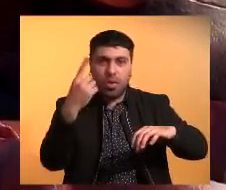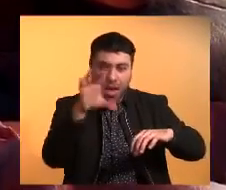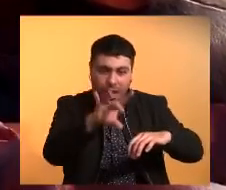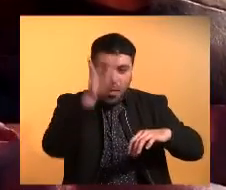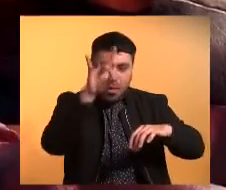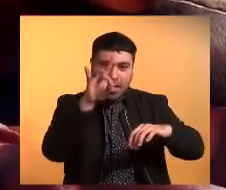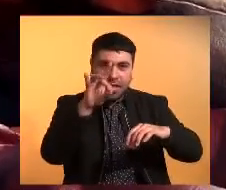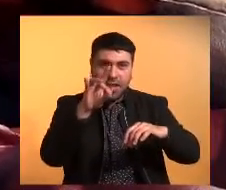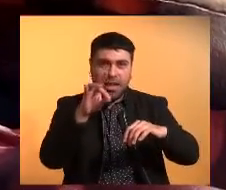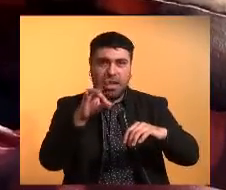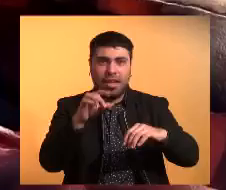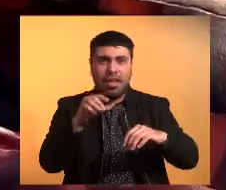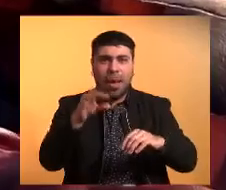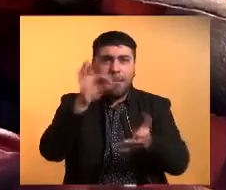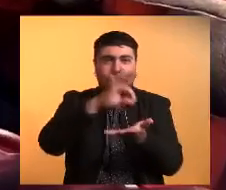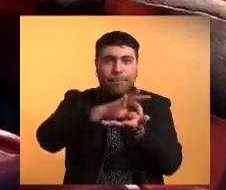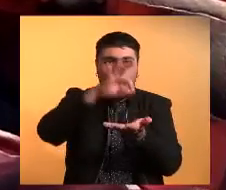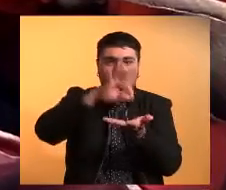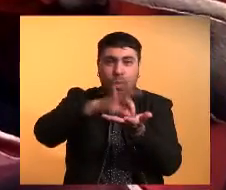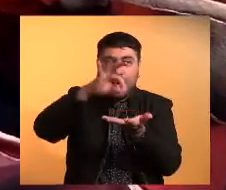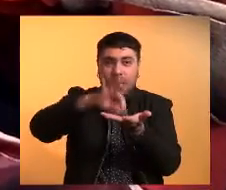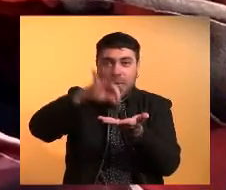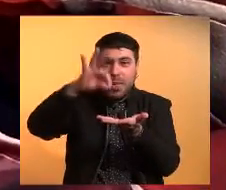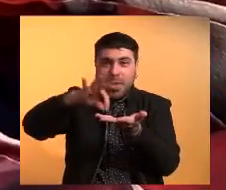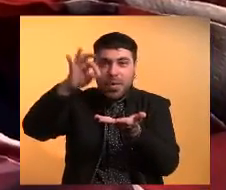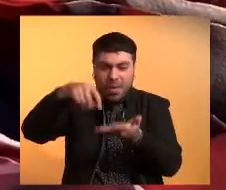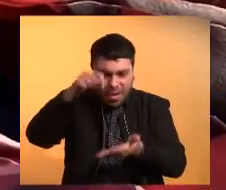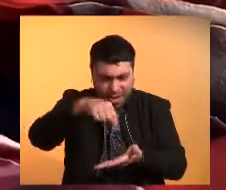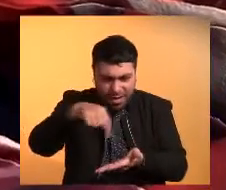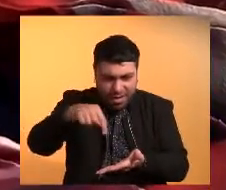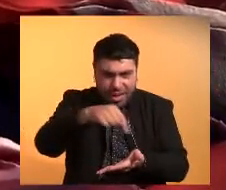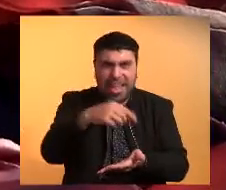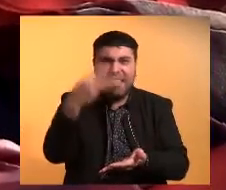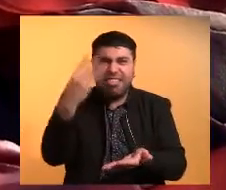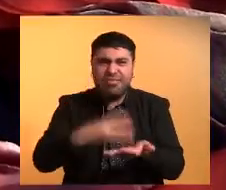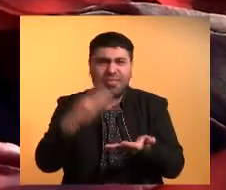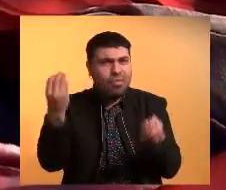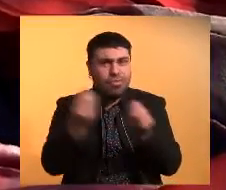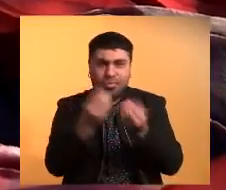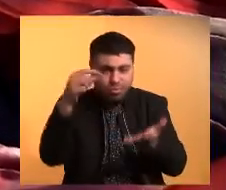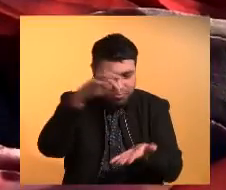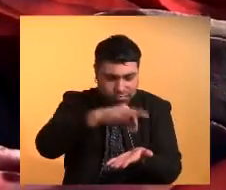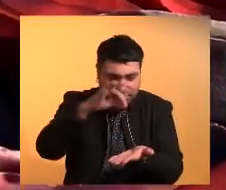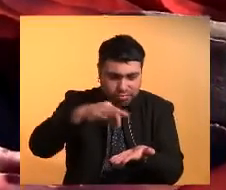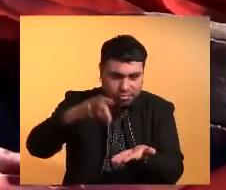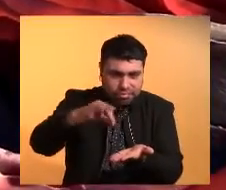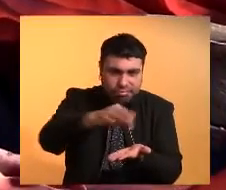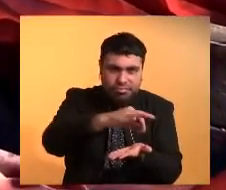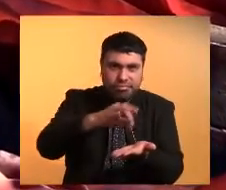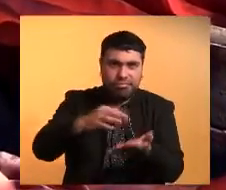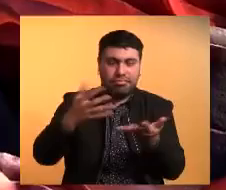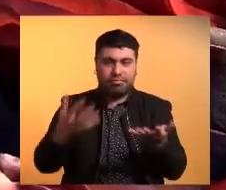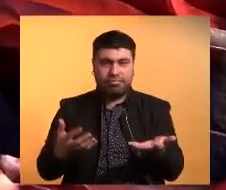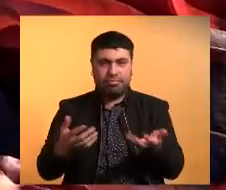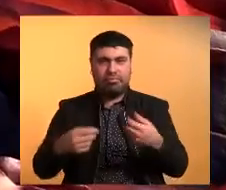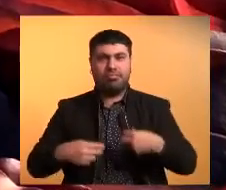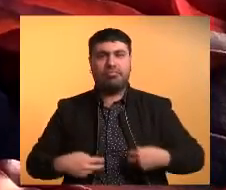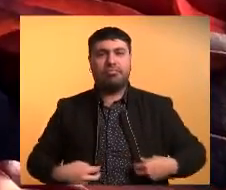anfípodos, 300.000 de estas pulguitas. O sea, imagínense, es impresionante la cantidad de organismos que viven asociados. Hay también otros,